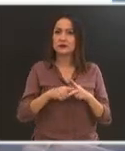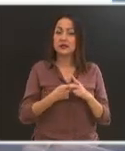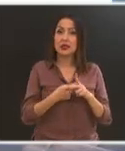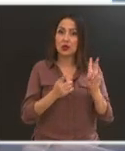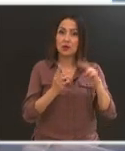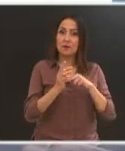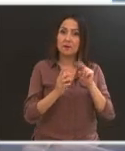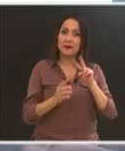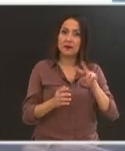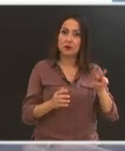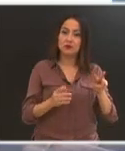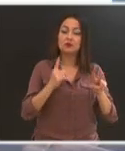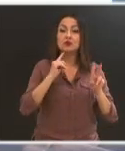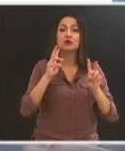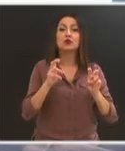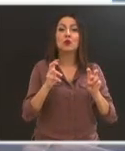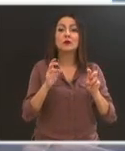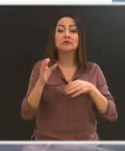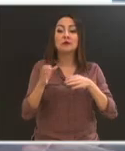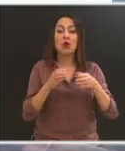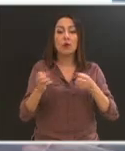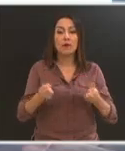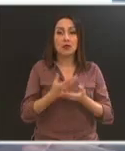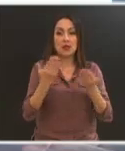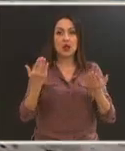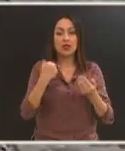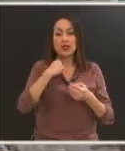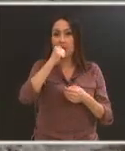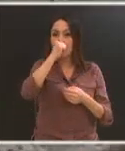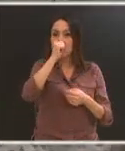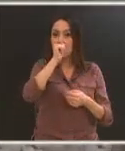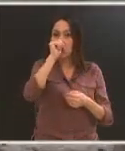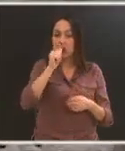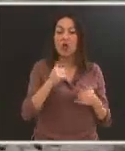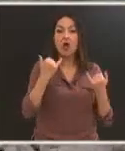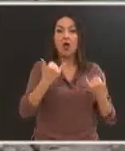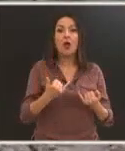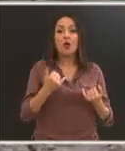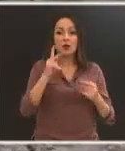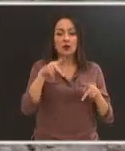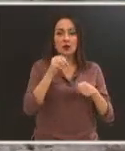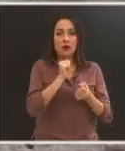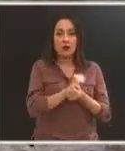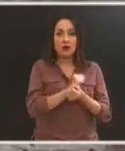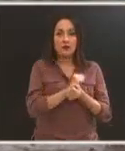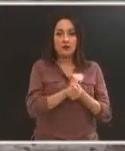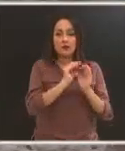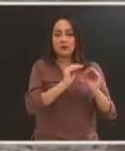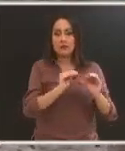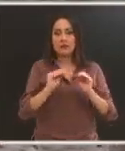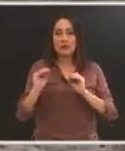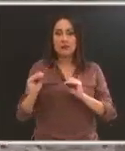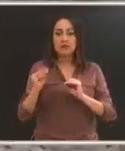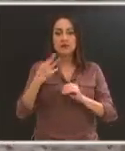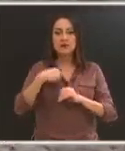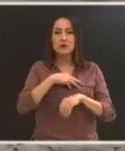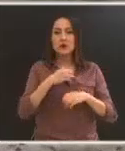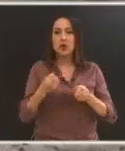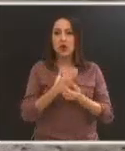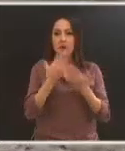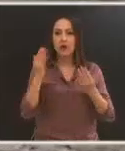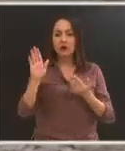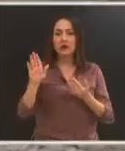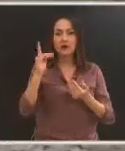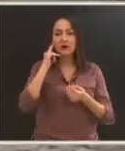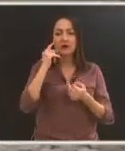el 2022 por la supuesta comercialización de estupefacientes. Ahora los detenidos serán remitidos al Ministerio Público, quienes